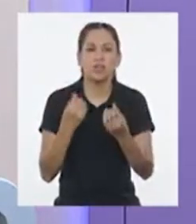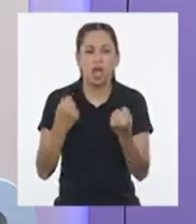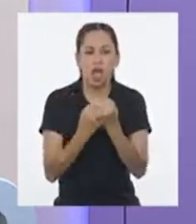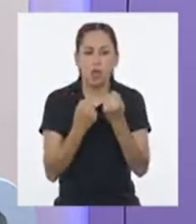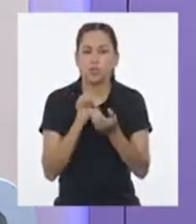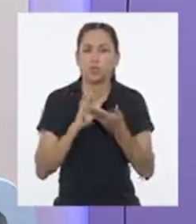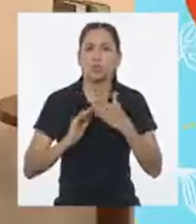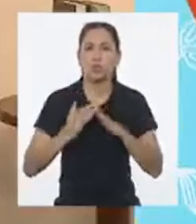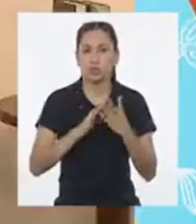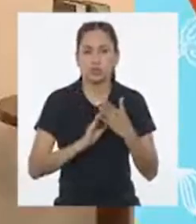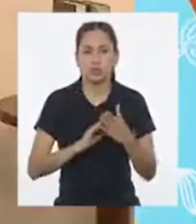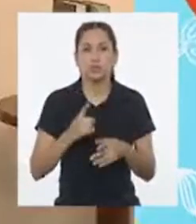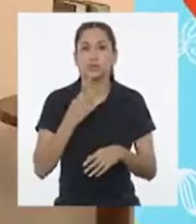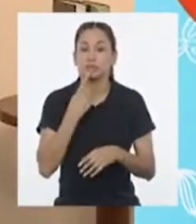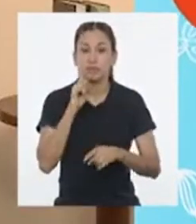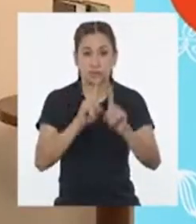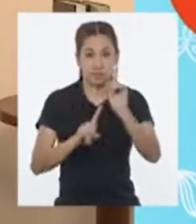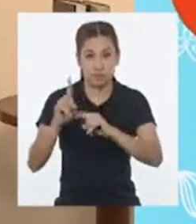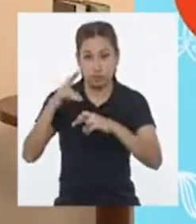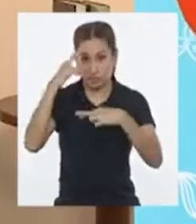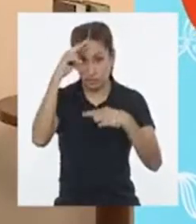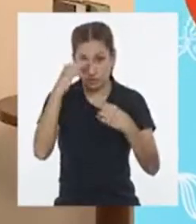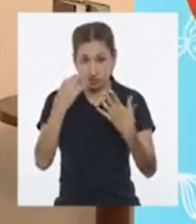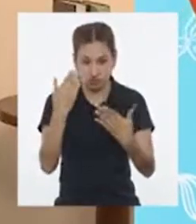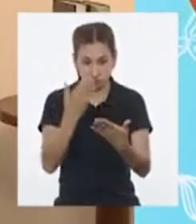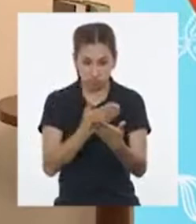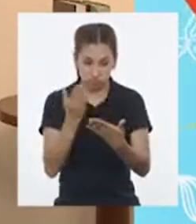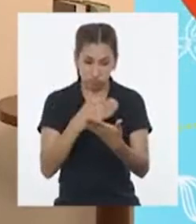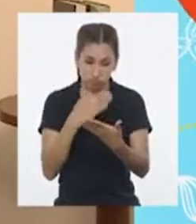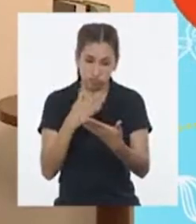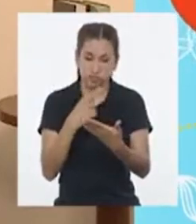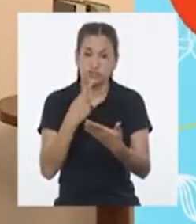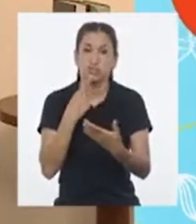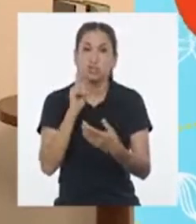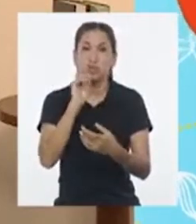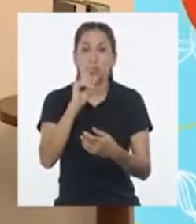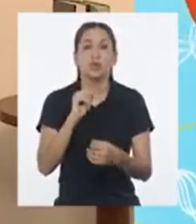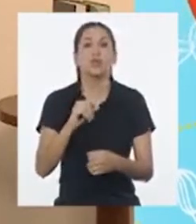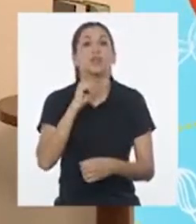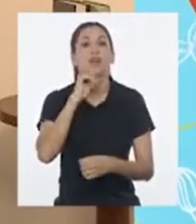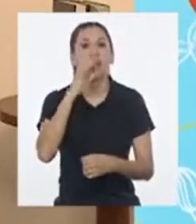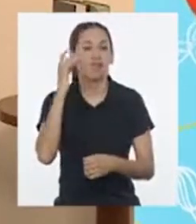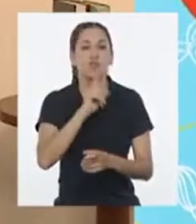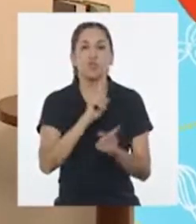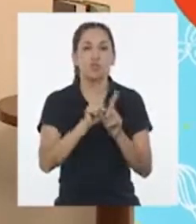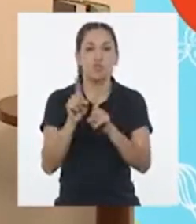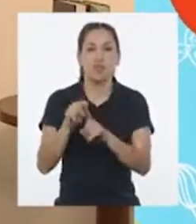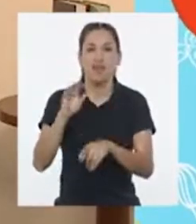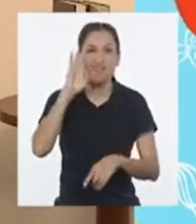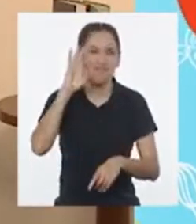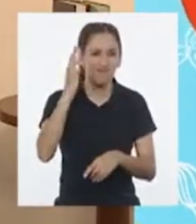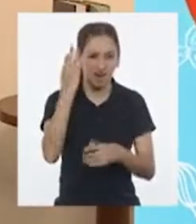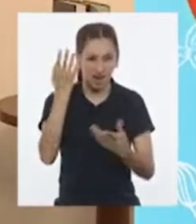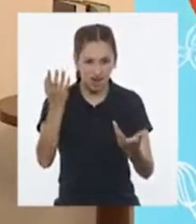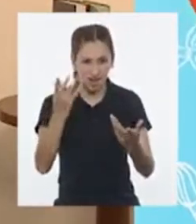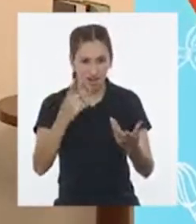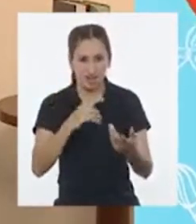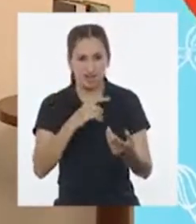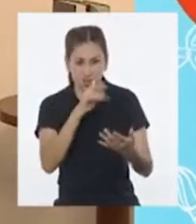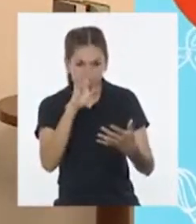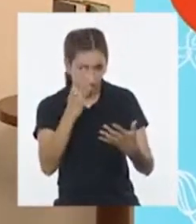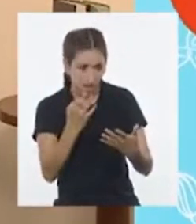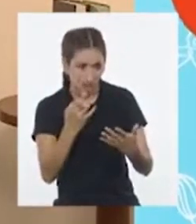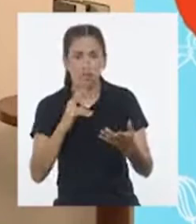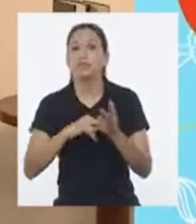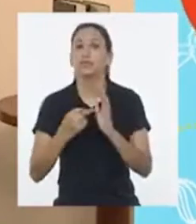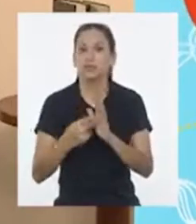labores comunales? Según algunas fuentes, era considerado una falta muy grave no acudir